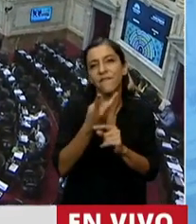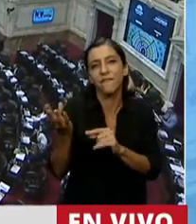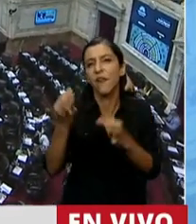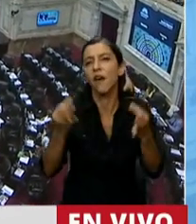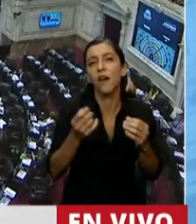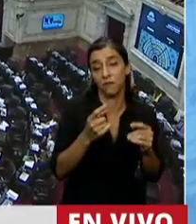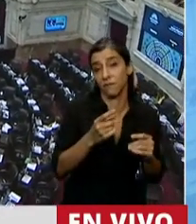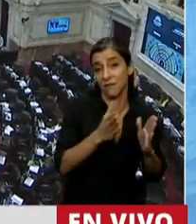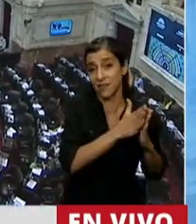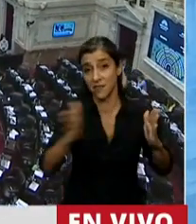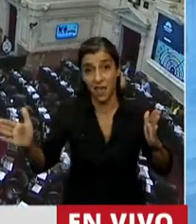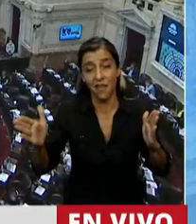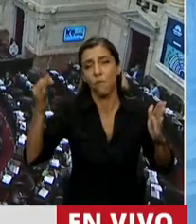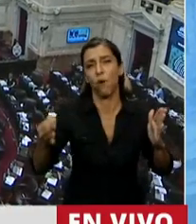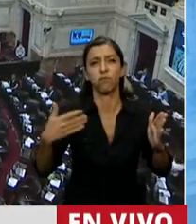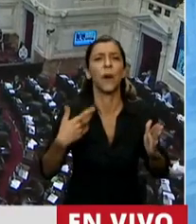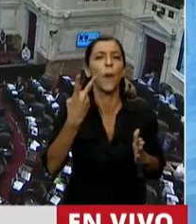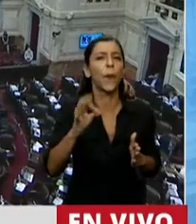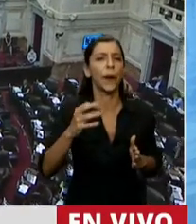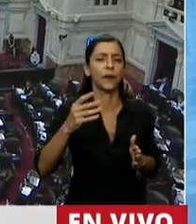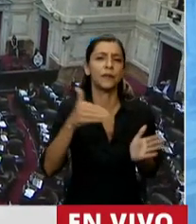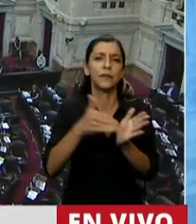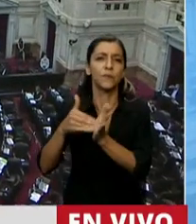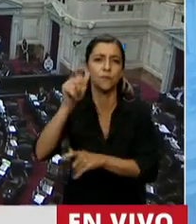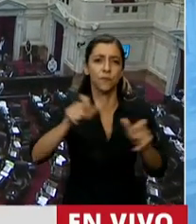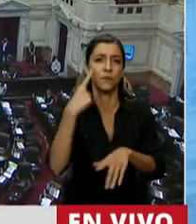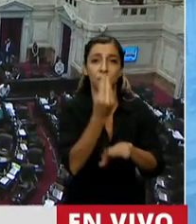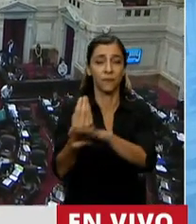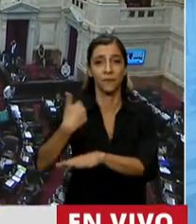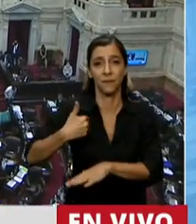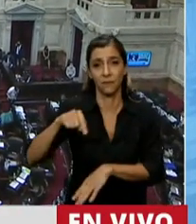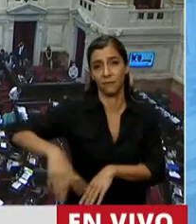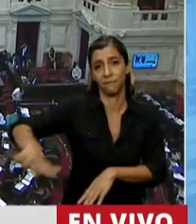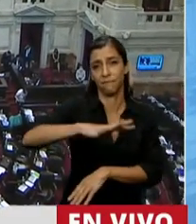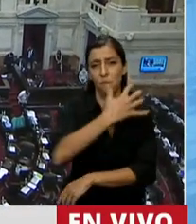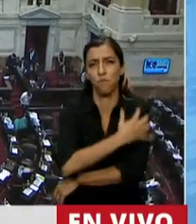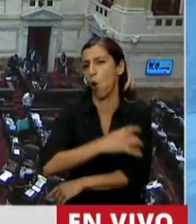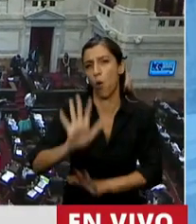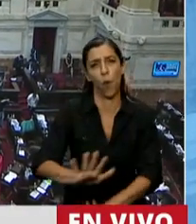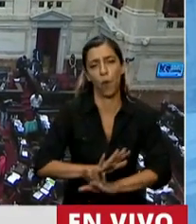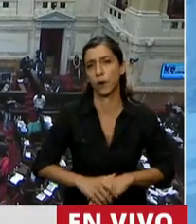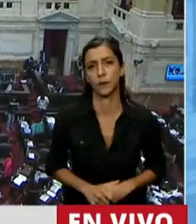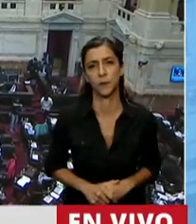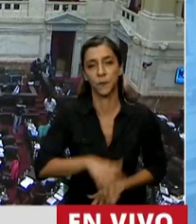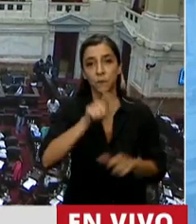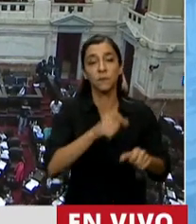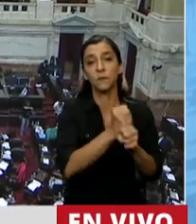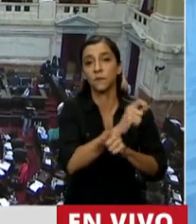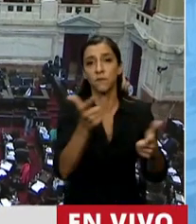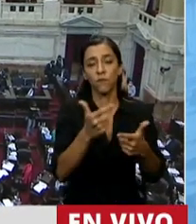país 20 millones de argentinos que viven debajo de la pobreza la desocupación del 15 por ciento